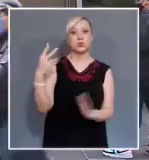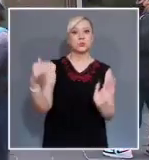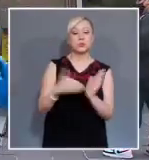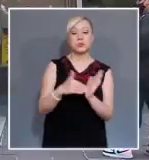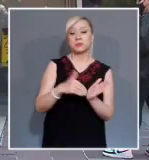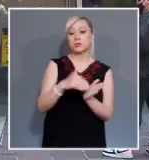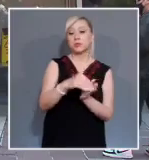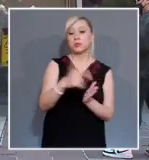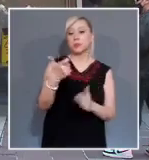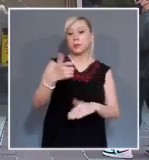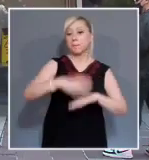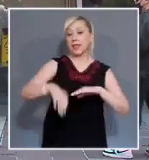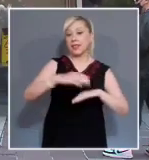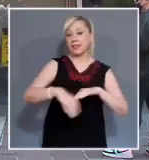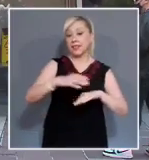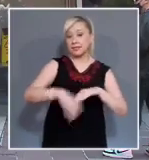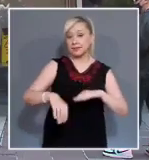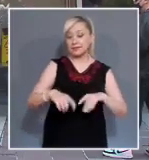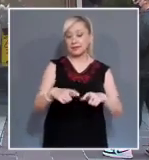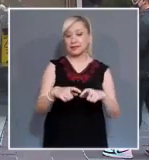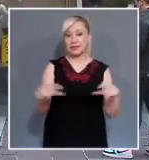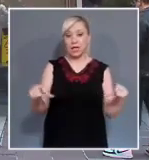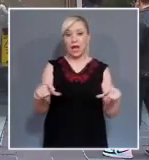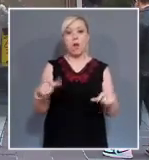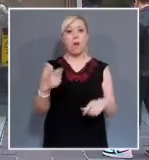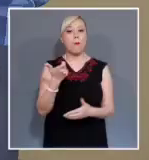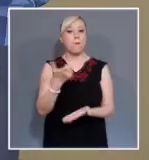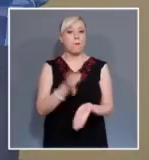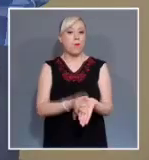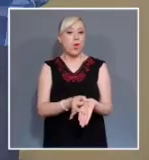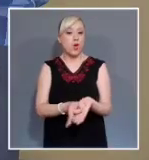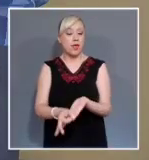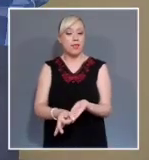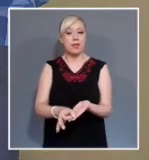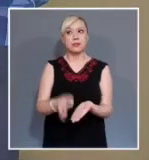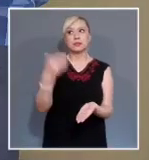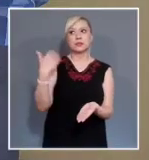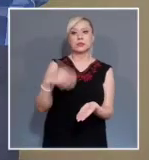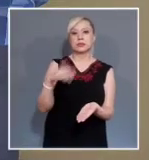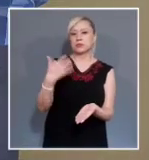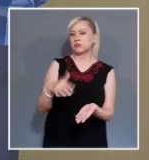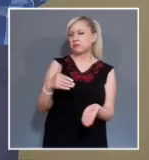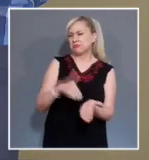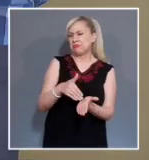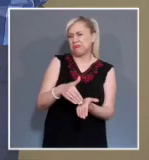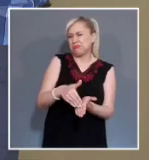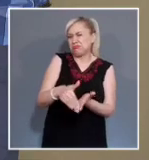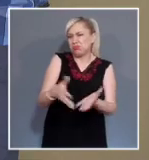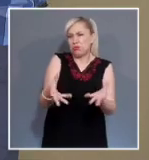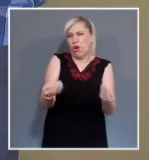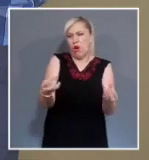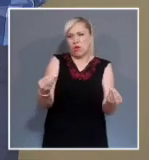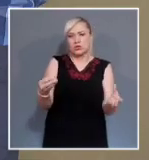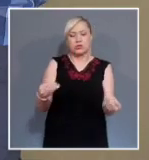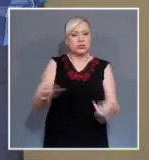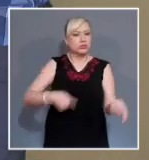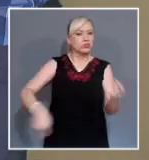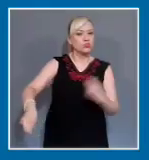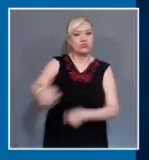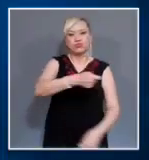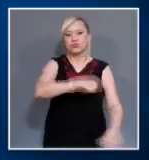y monedas cuyo monto excede los 2700 miles de millones de pesos poder informativo Lorena Sánchez